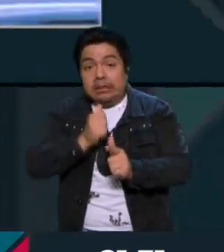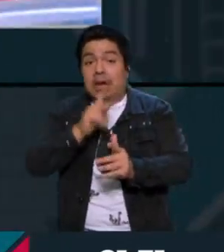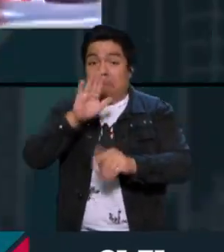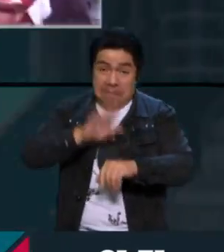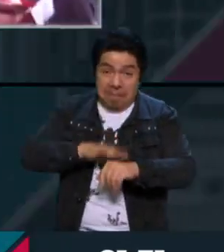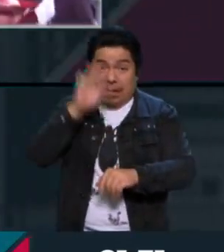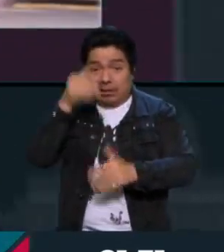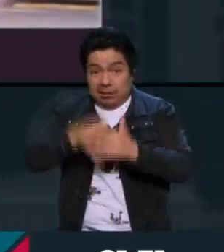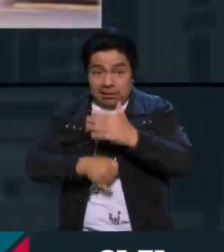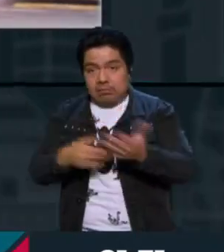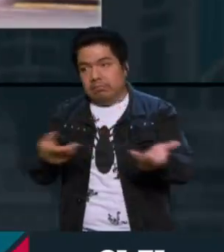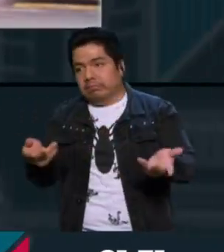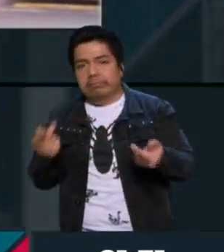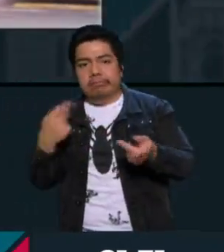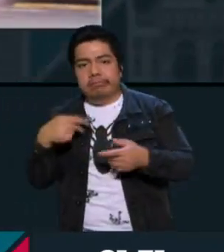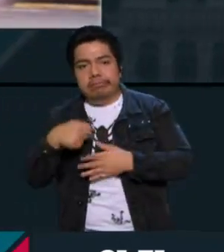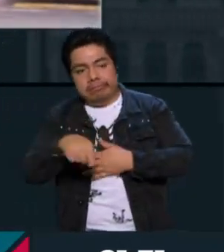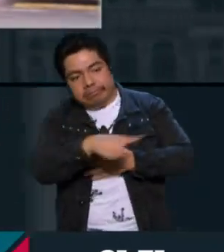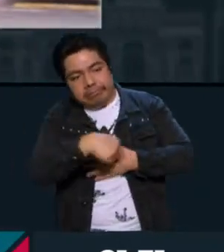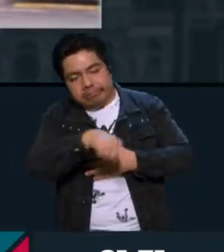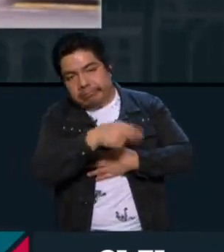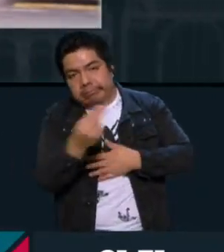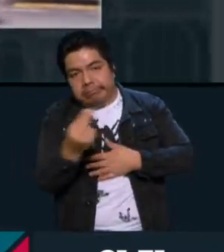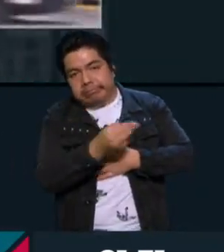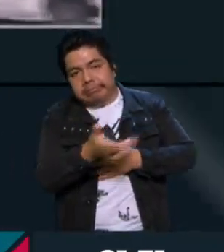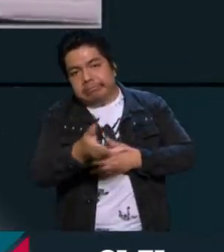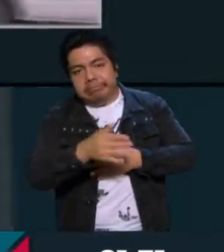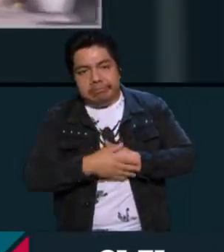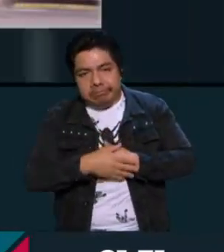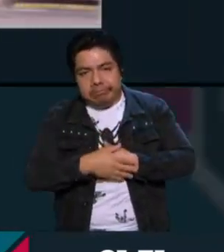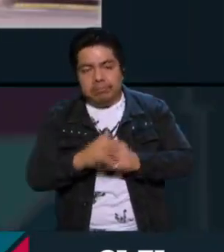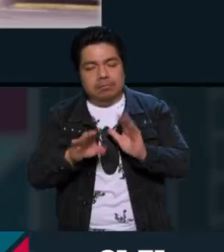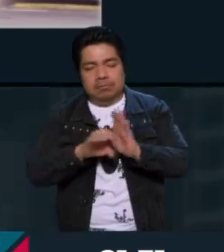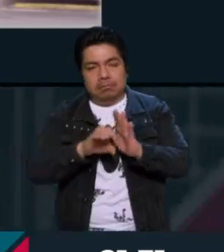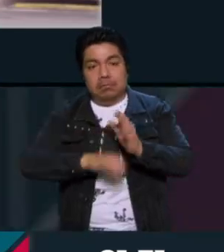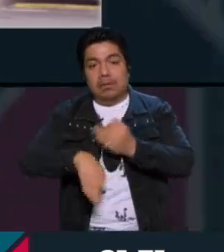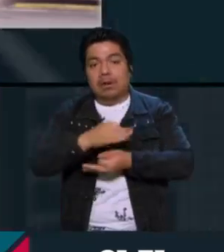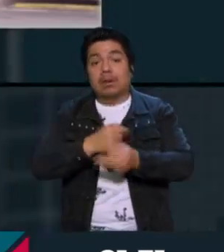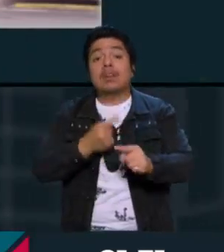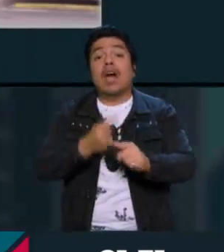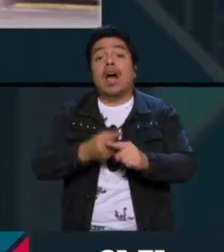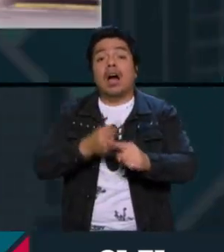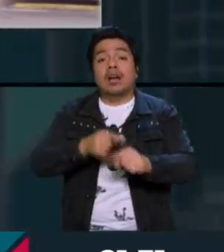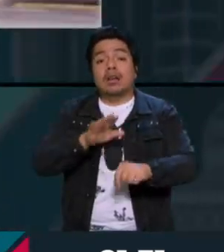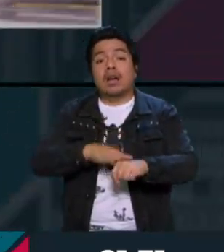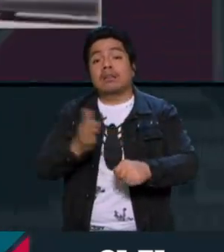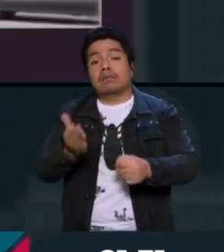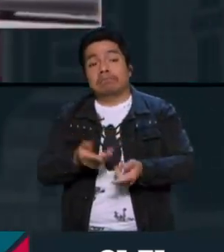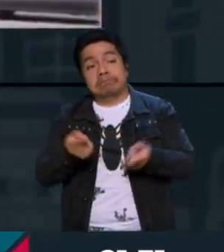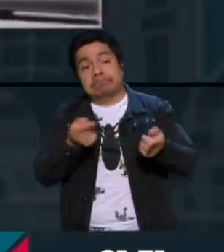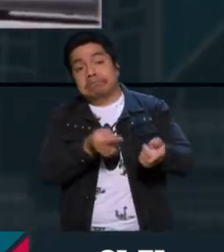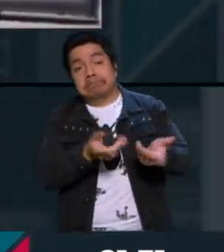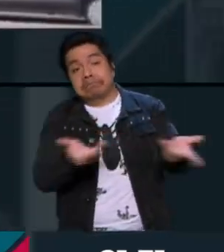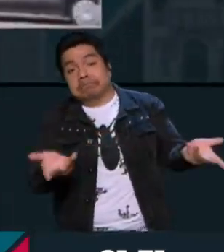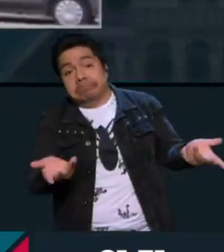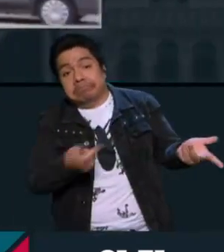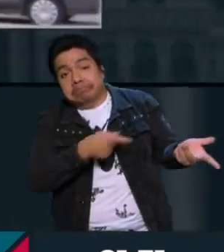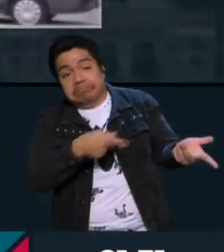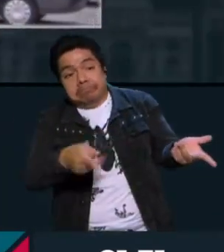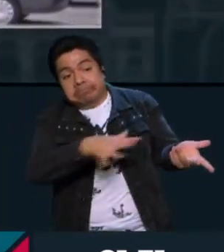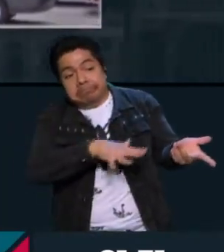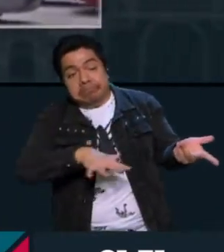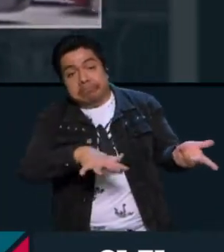justicia a las personas más vulnerables, ¿no? O sea, porque retrasan en general, pero ¿a quiénes son? A quienes les pega de manera